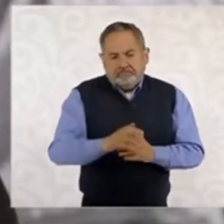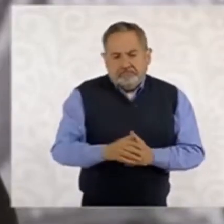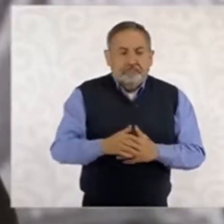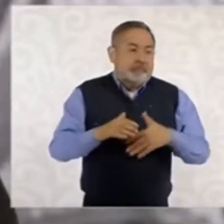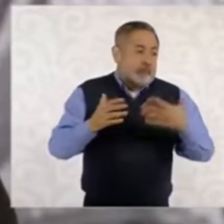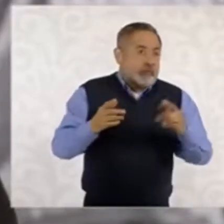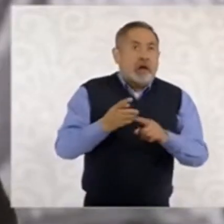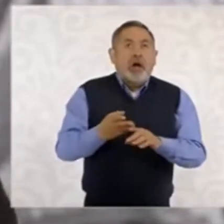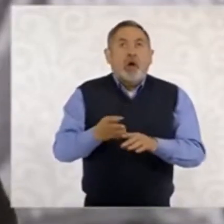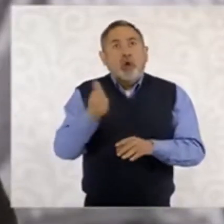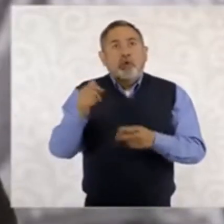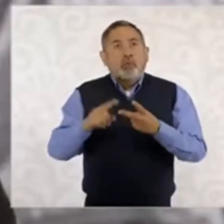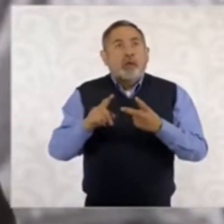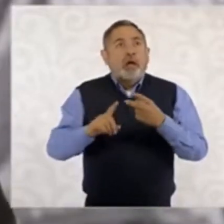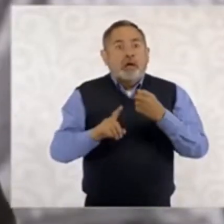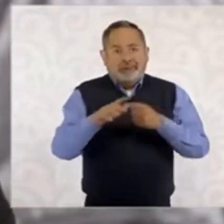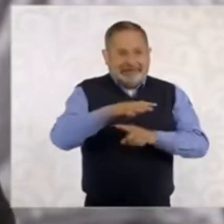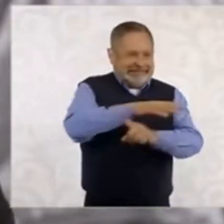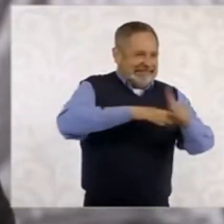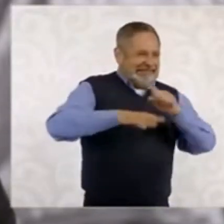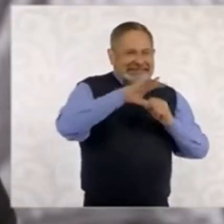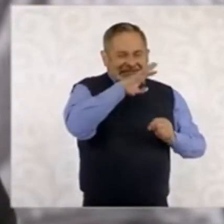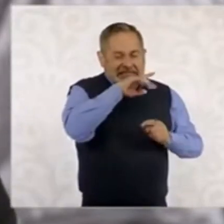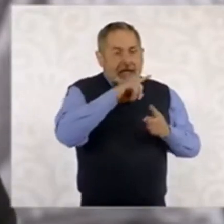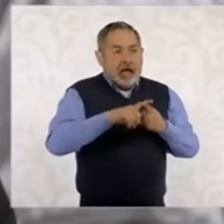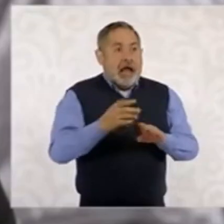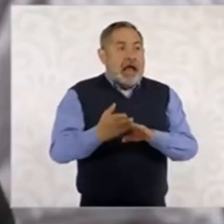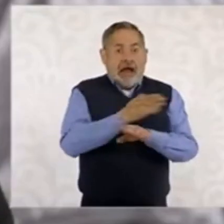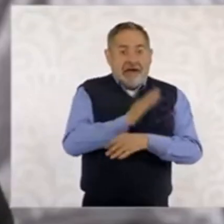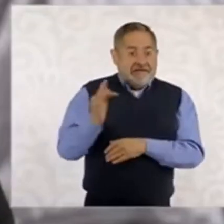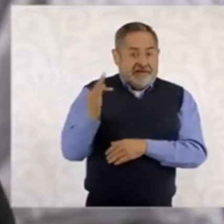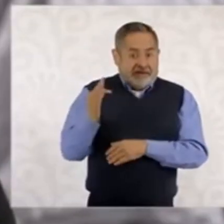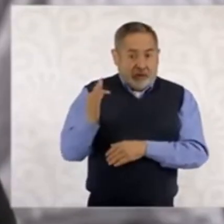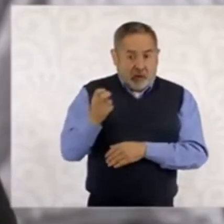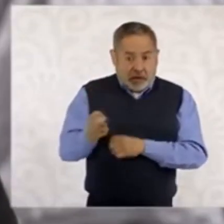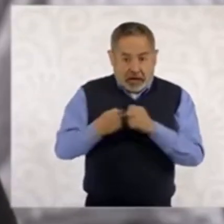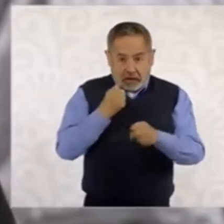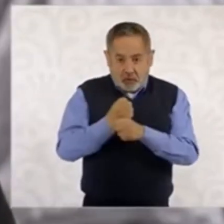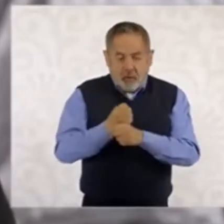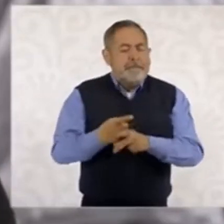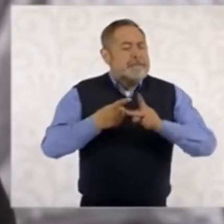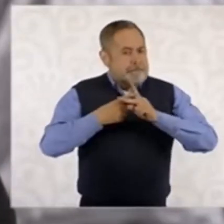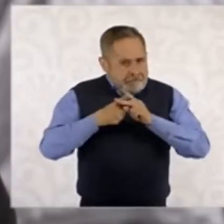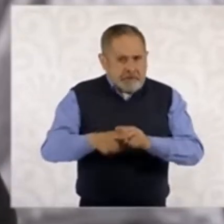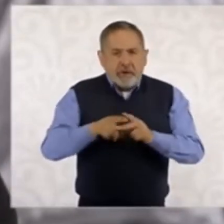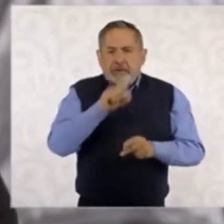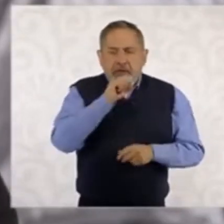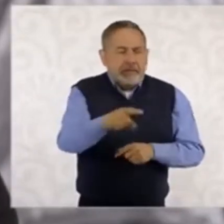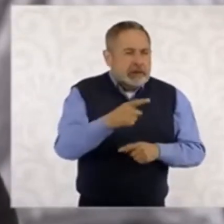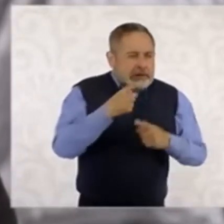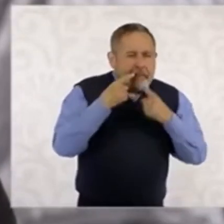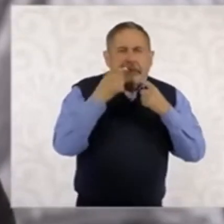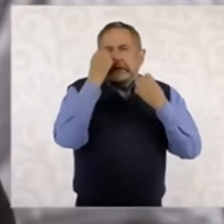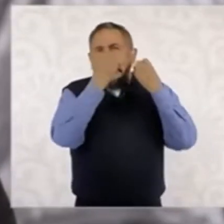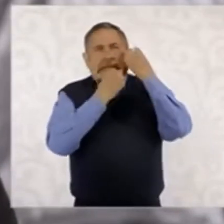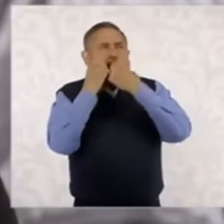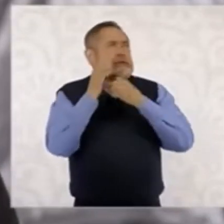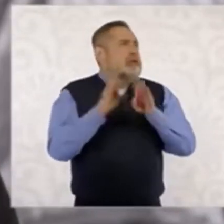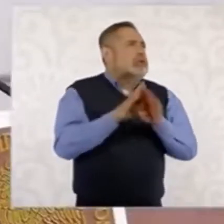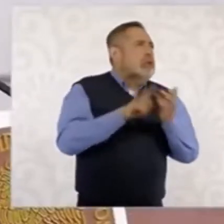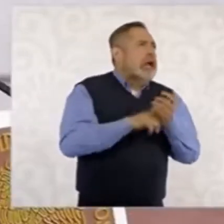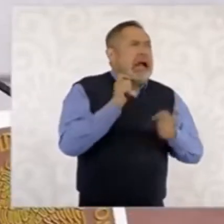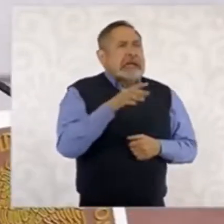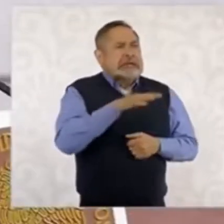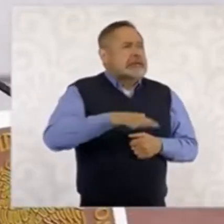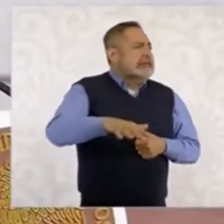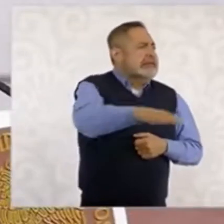desde febrero de este año se dio inicio también en esta administración el diagnóstico para retomar